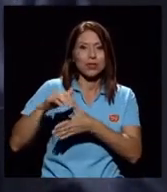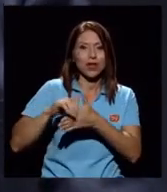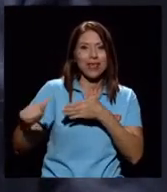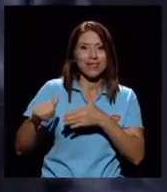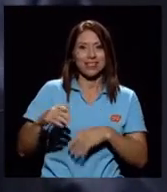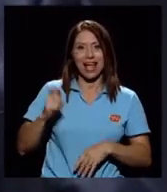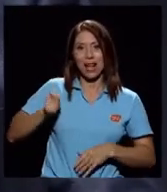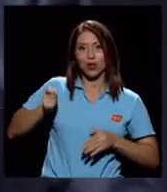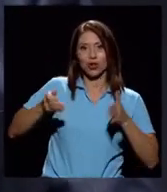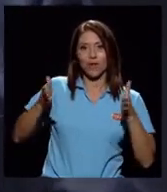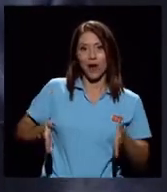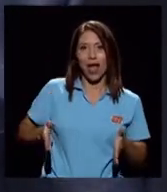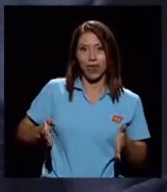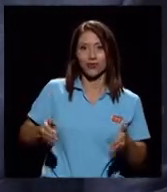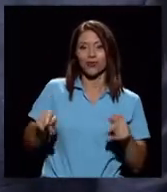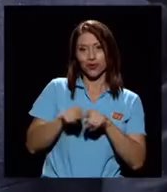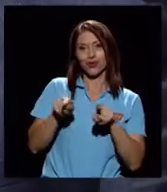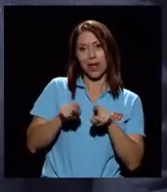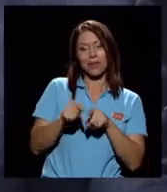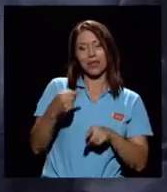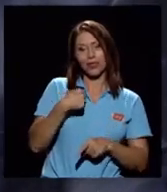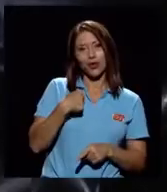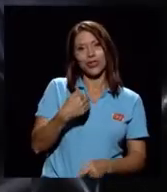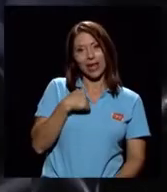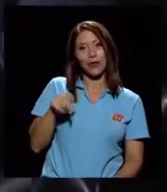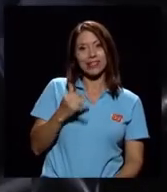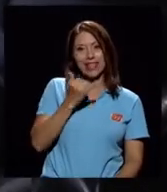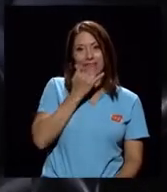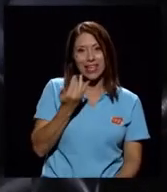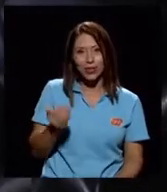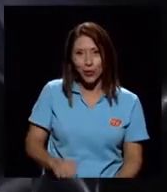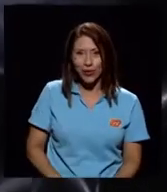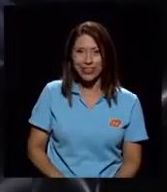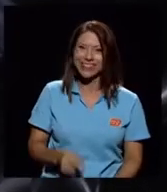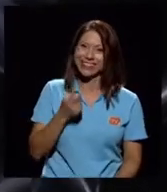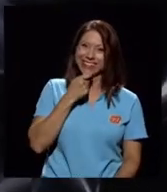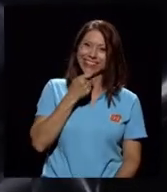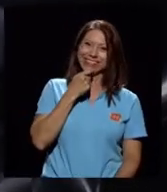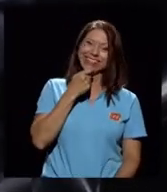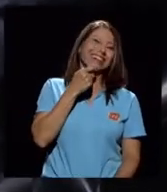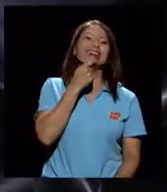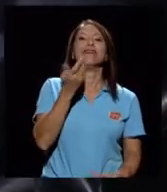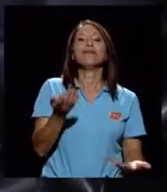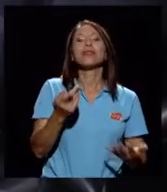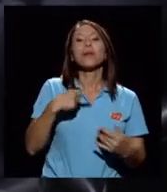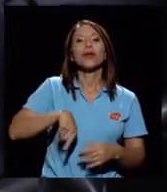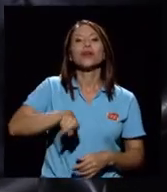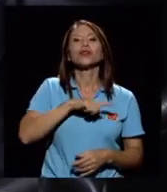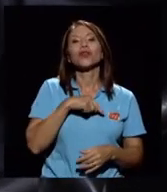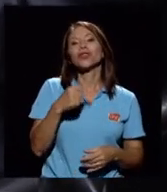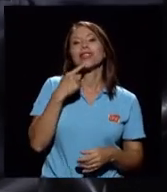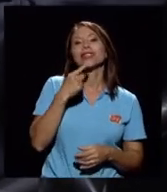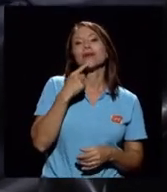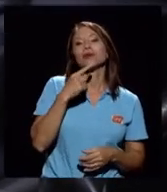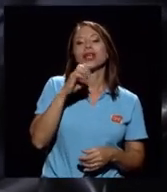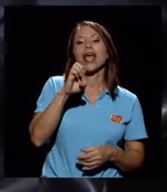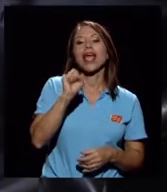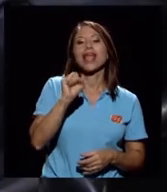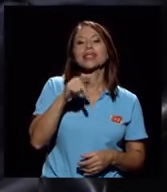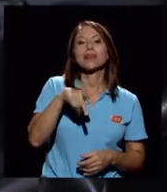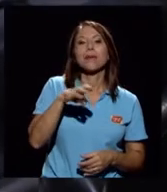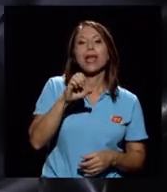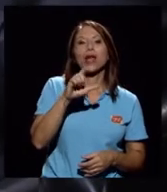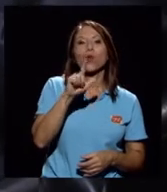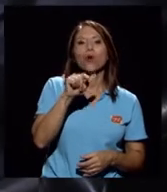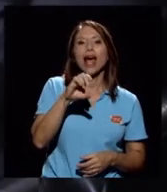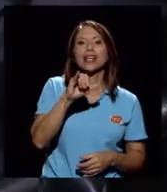abogados yo también tengo es en efecto decidir decimos que es otra cosa la especulación que ahí tiene que haber un ánimo